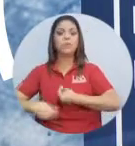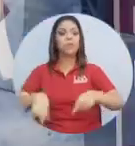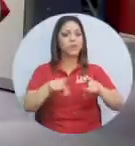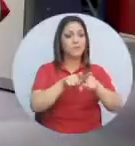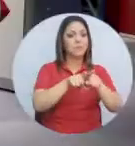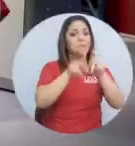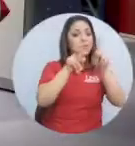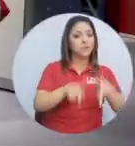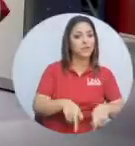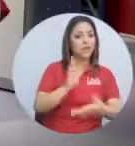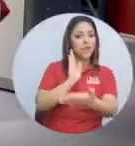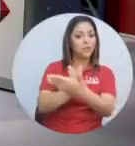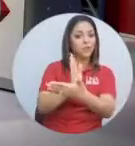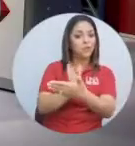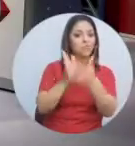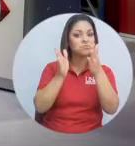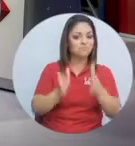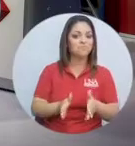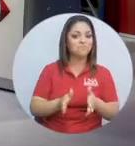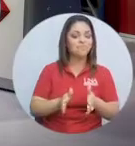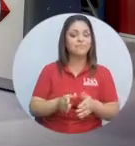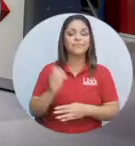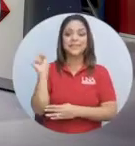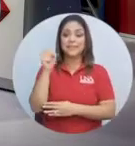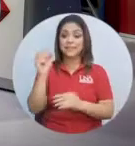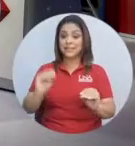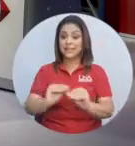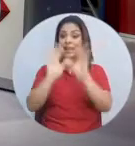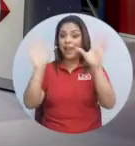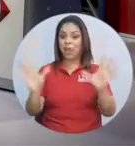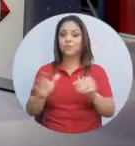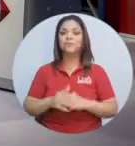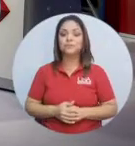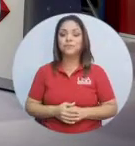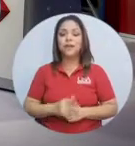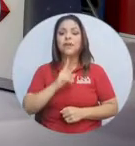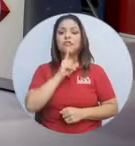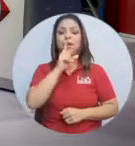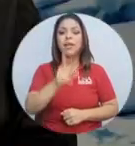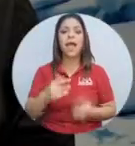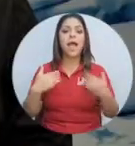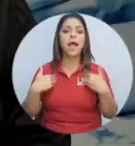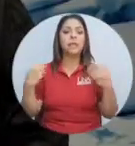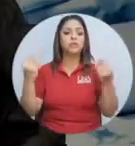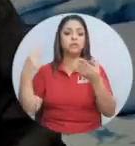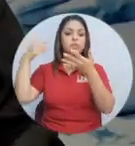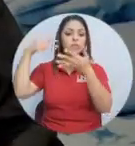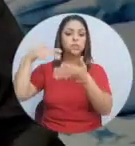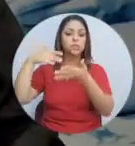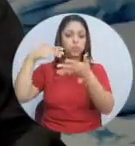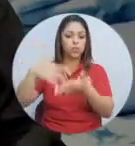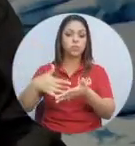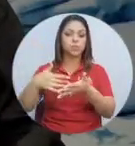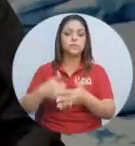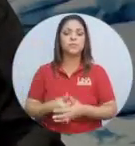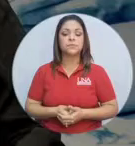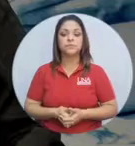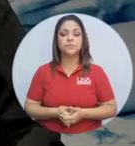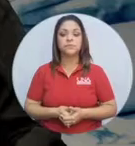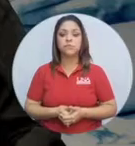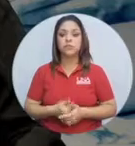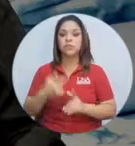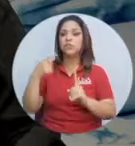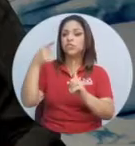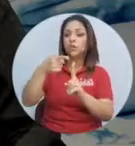en la persona que lo ejerce. Claro, y en realidad hay muchos estudios al respecto